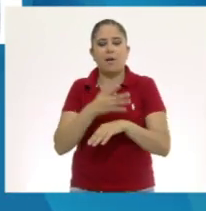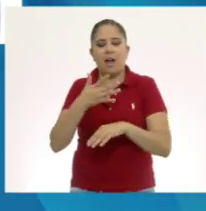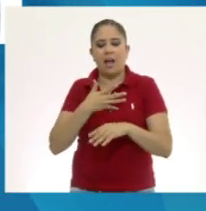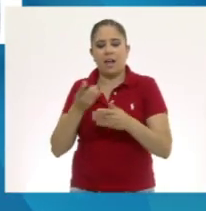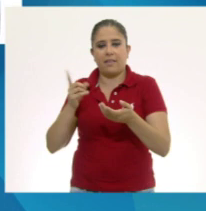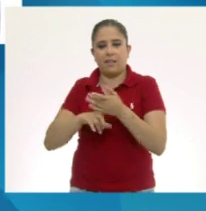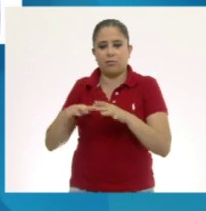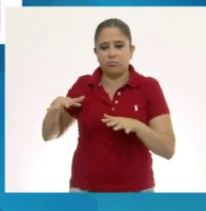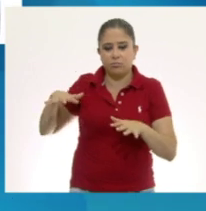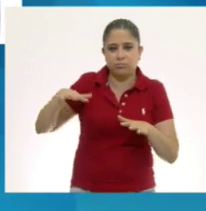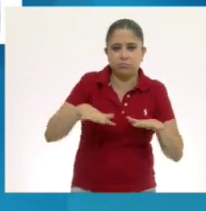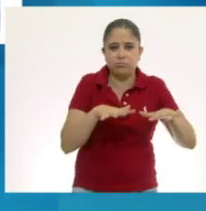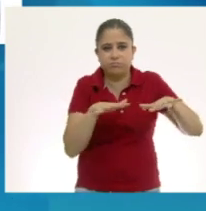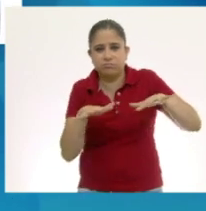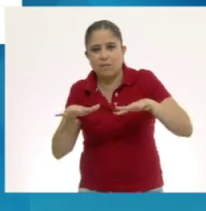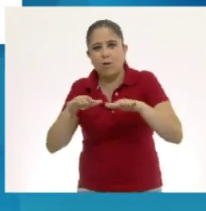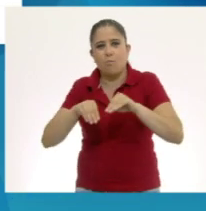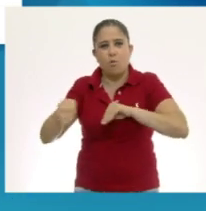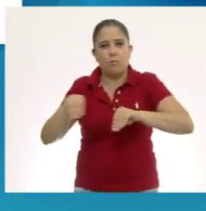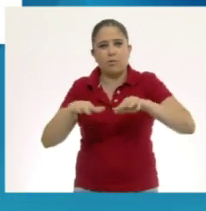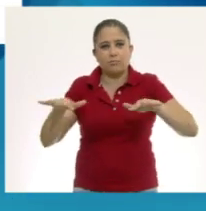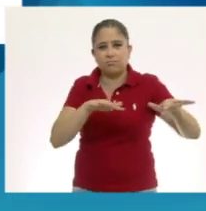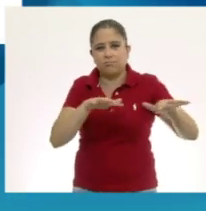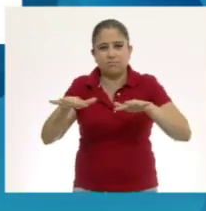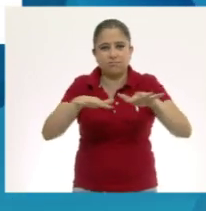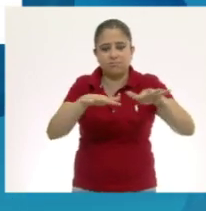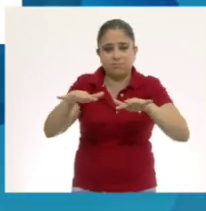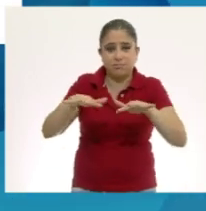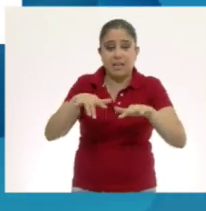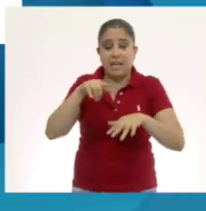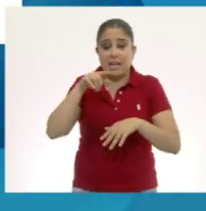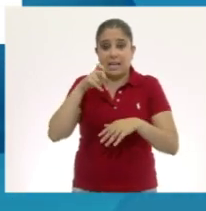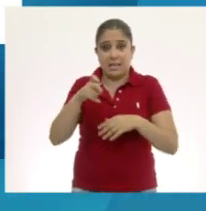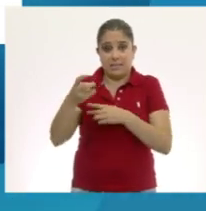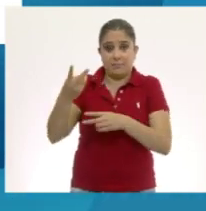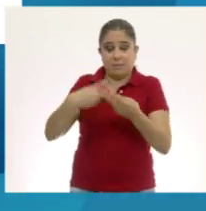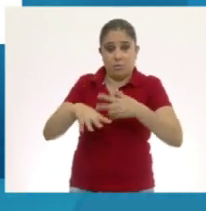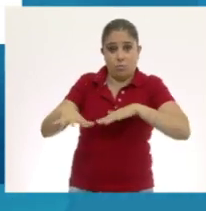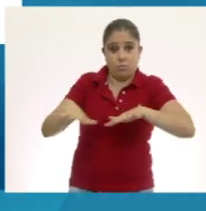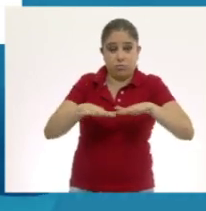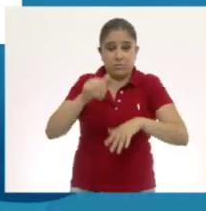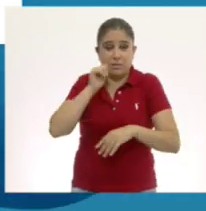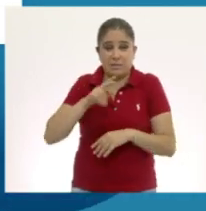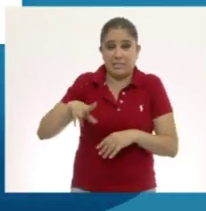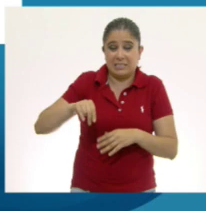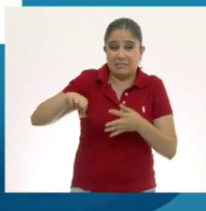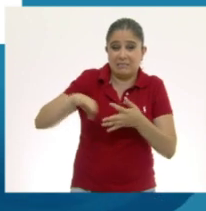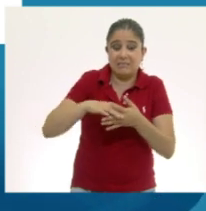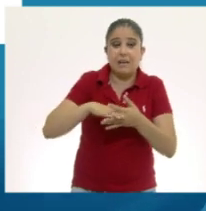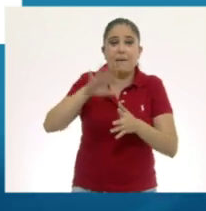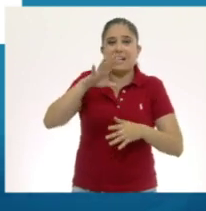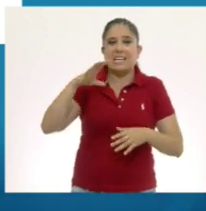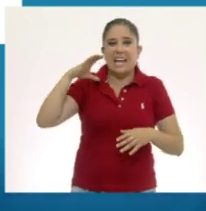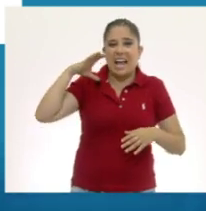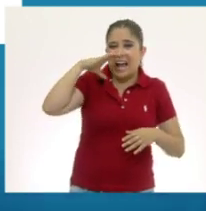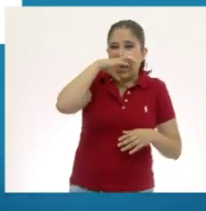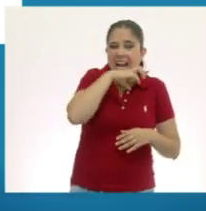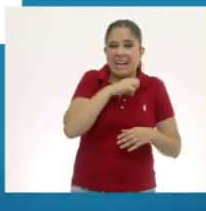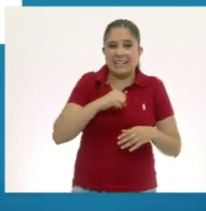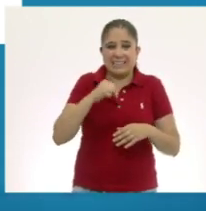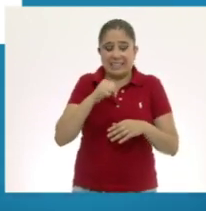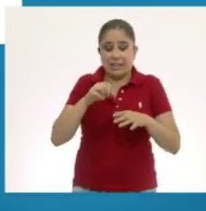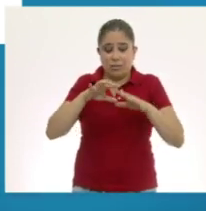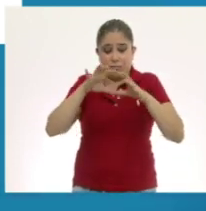convectivas que se producen en la astenosfera. Este circuito constante se origina cuando el material caliente, es decir,